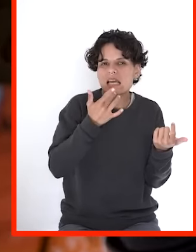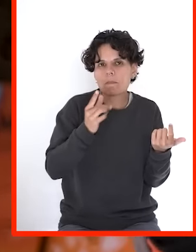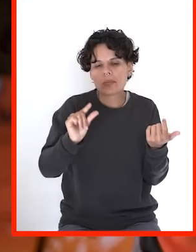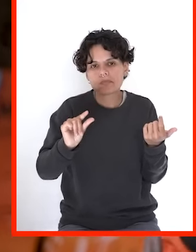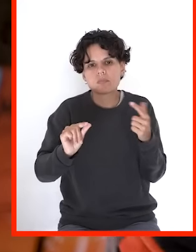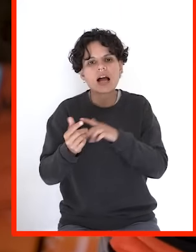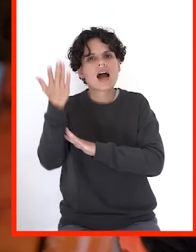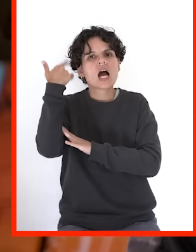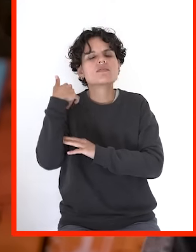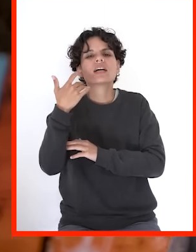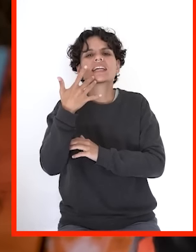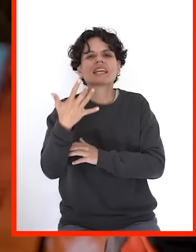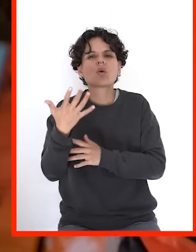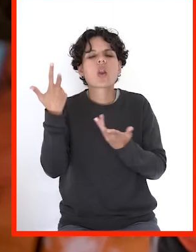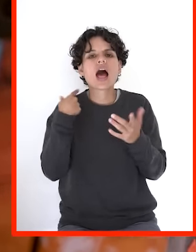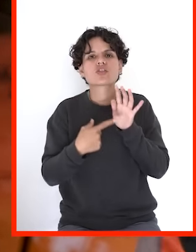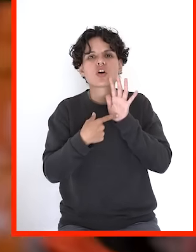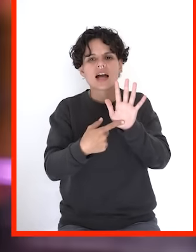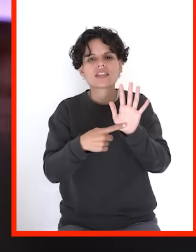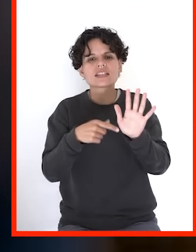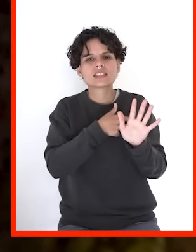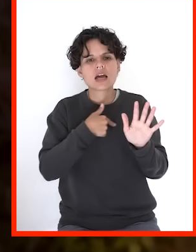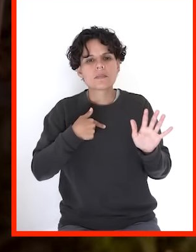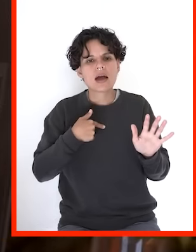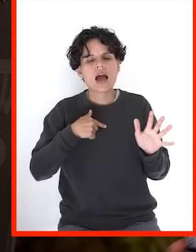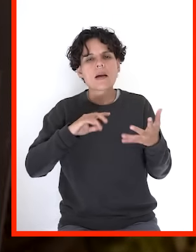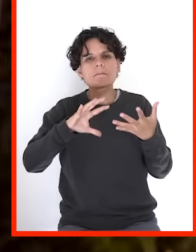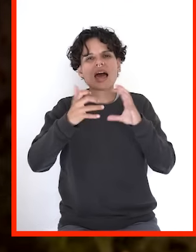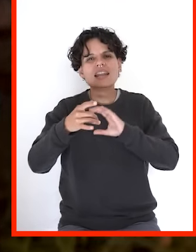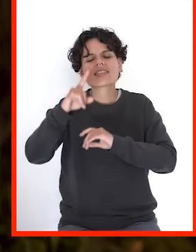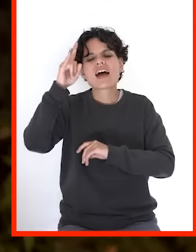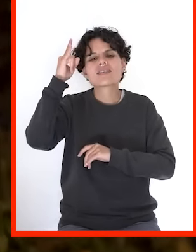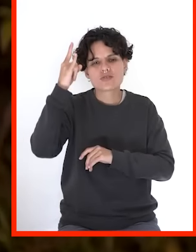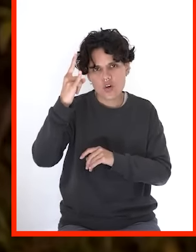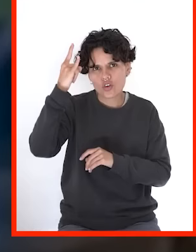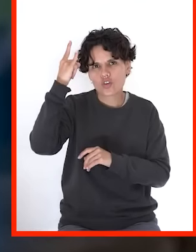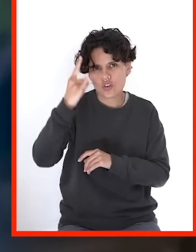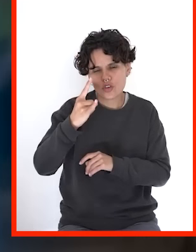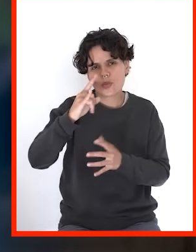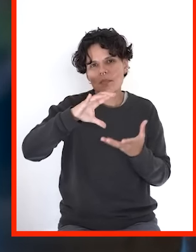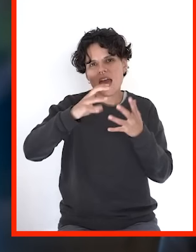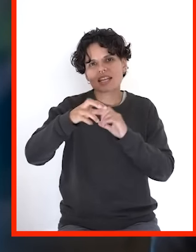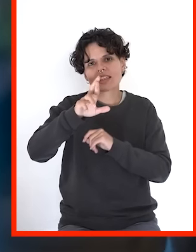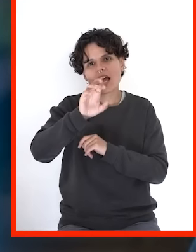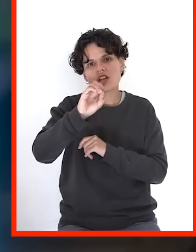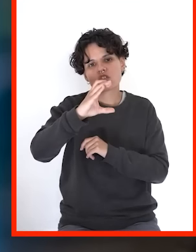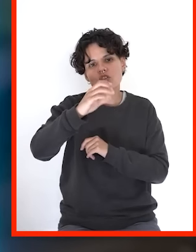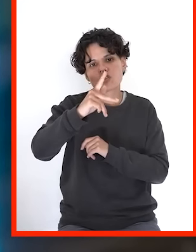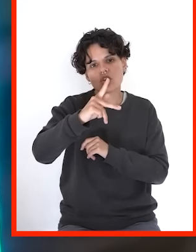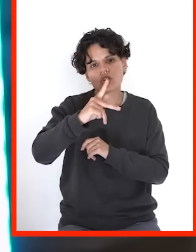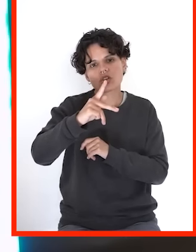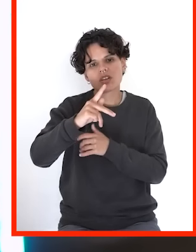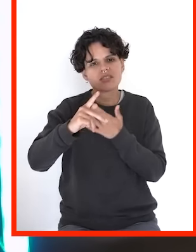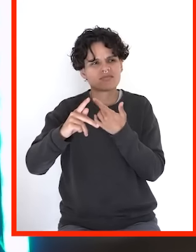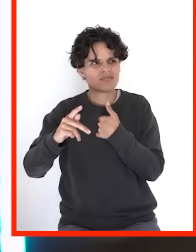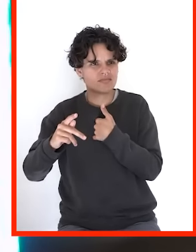Rock. Ya. ¿Cachai? Que la Atenea la conoce. Entonces, estar como en el Planeta Rock, para un rapero es como estar en